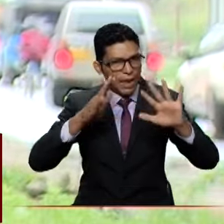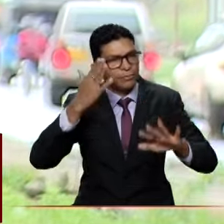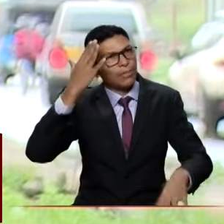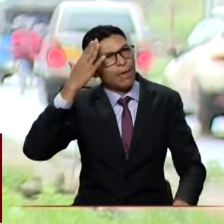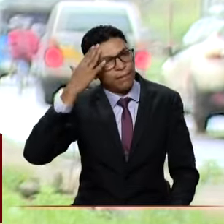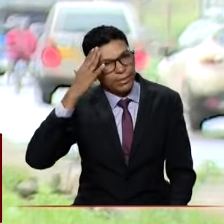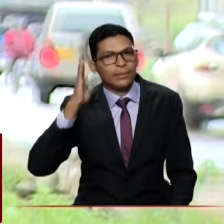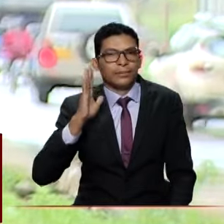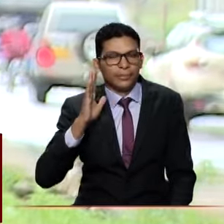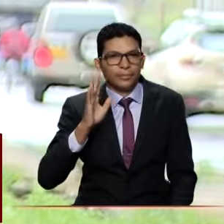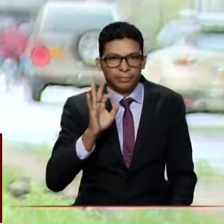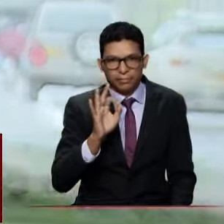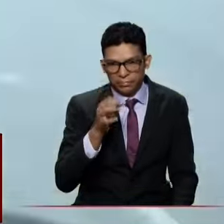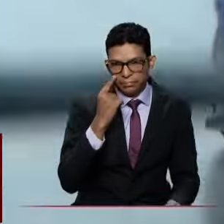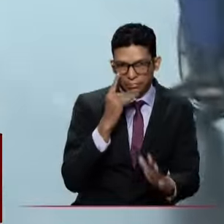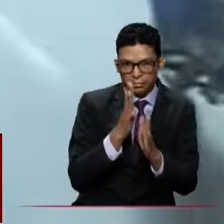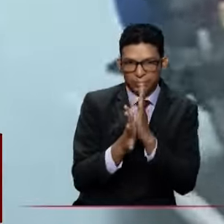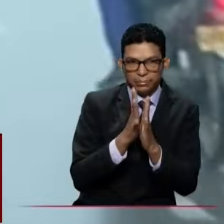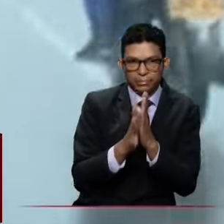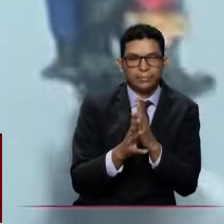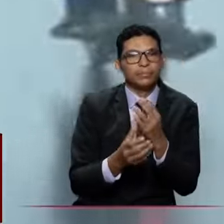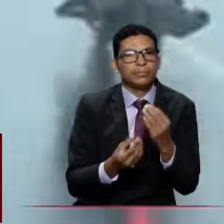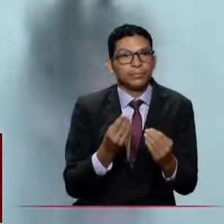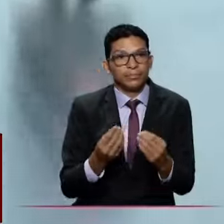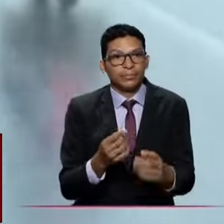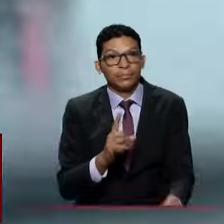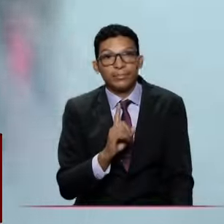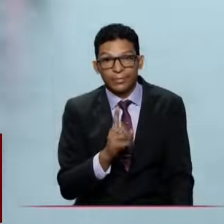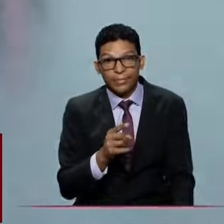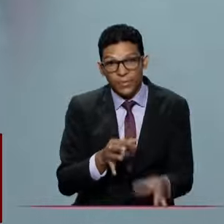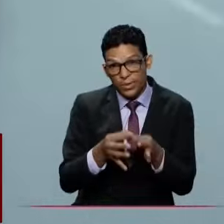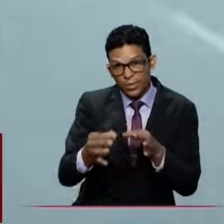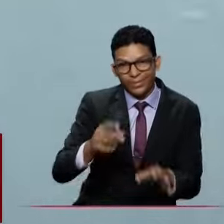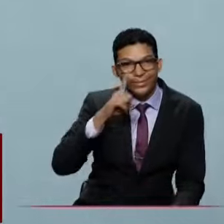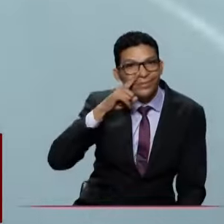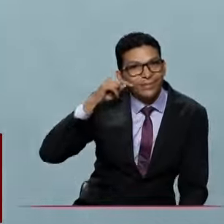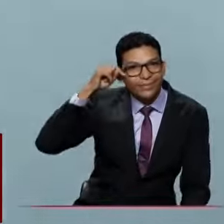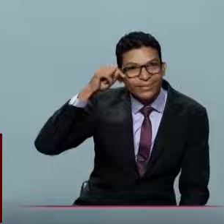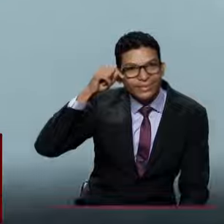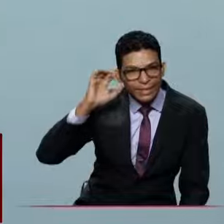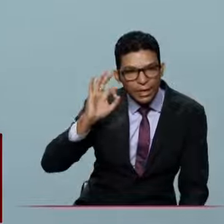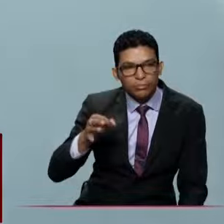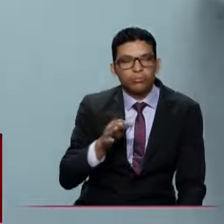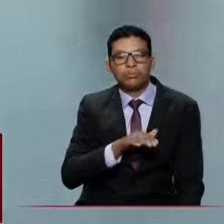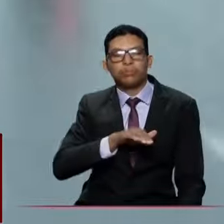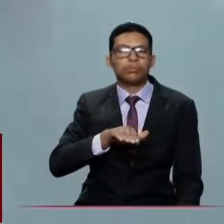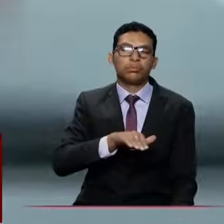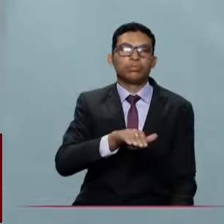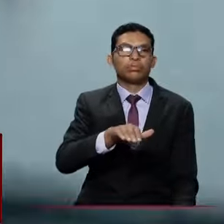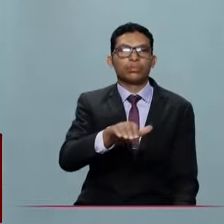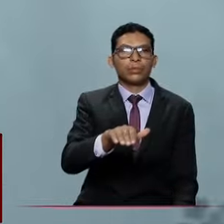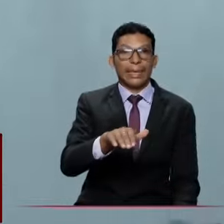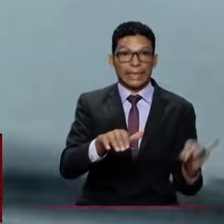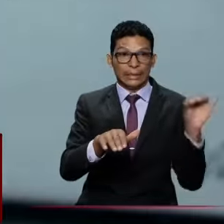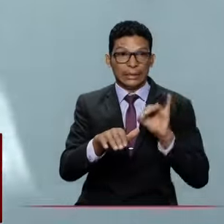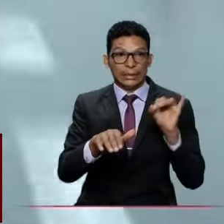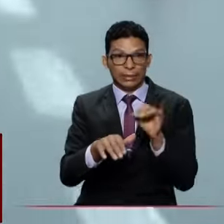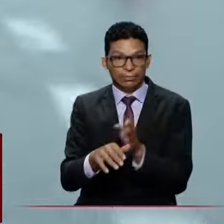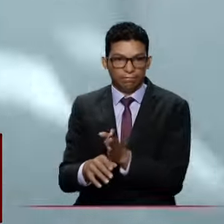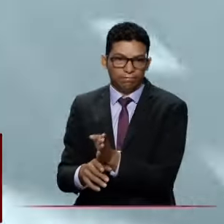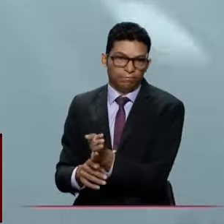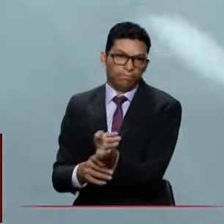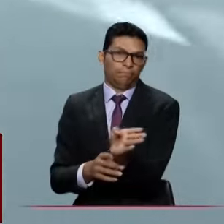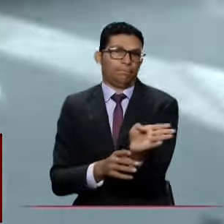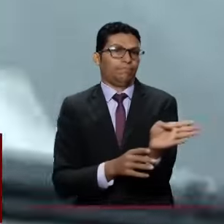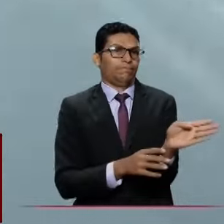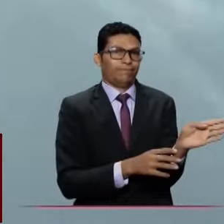estén precisos con la información. Viniendo del municipio de Candelaria, se van a encontrar con un desvío al lado izquierdo. Lo van a